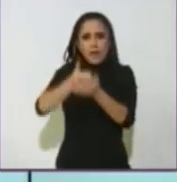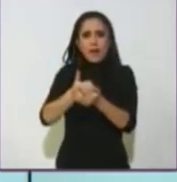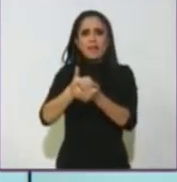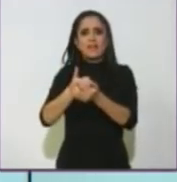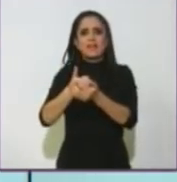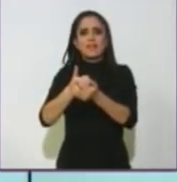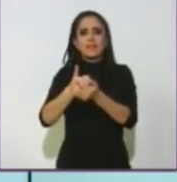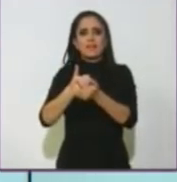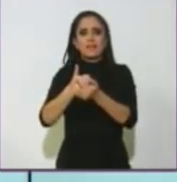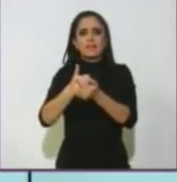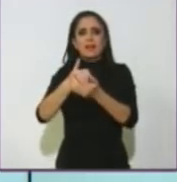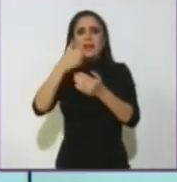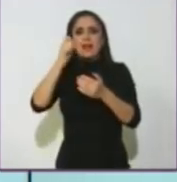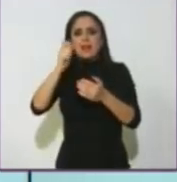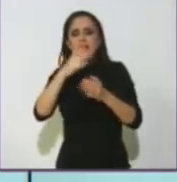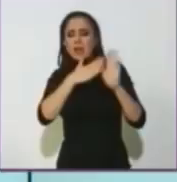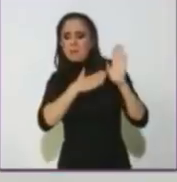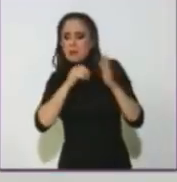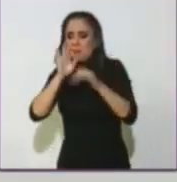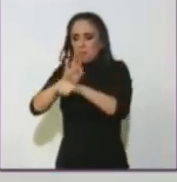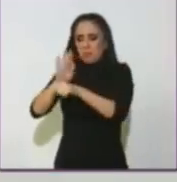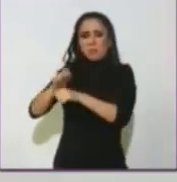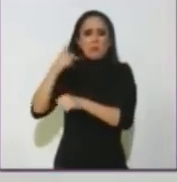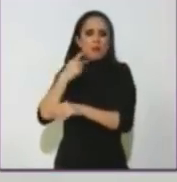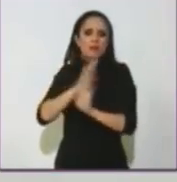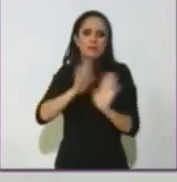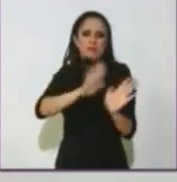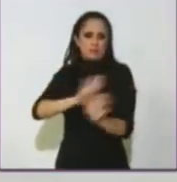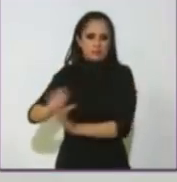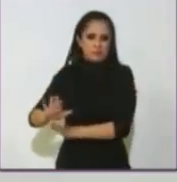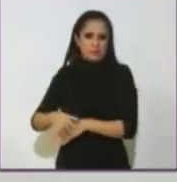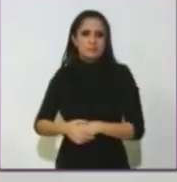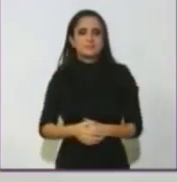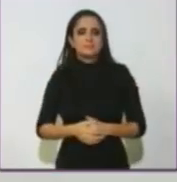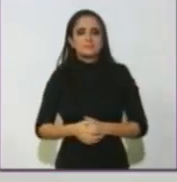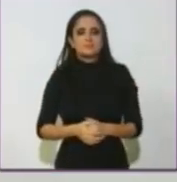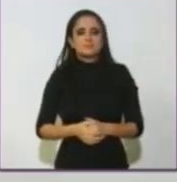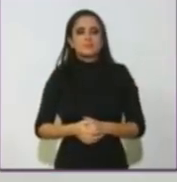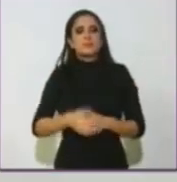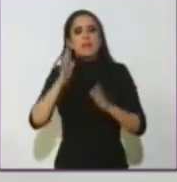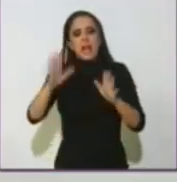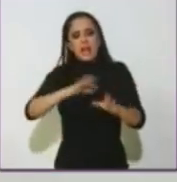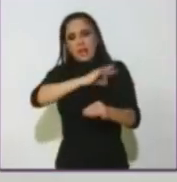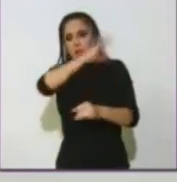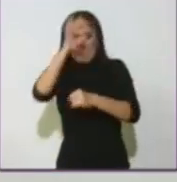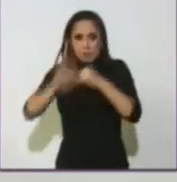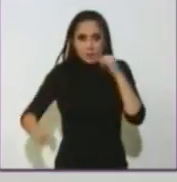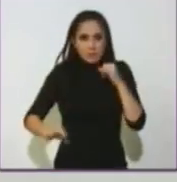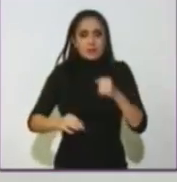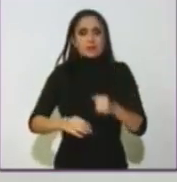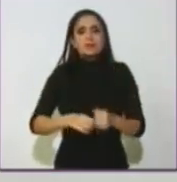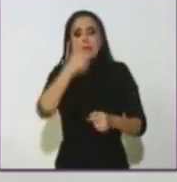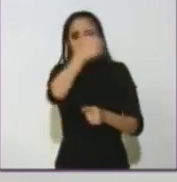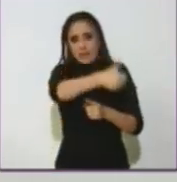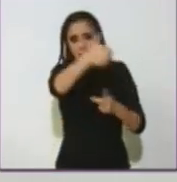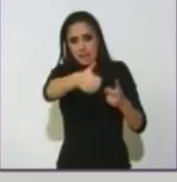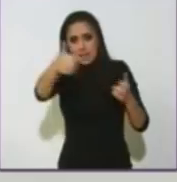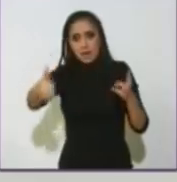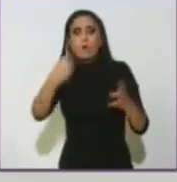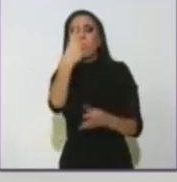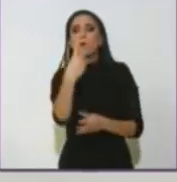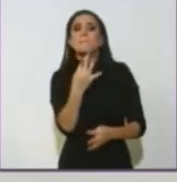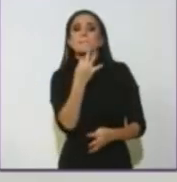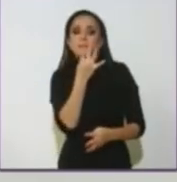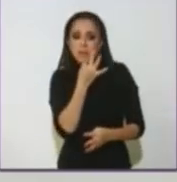en cúpulas partidistas gracias gracias bueno llegamos al final de cada una uno de ustedes va a tener un minuto